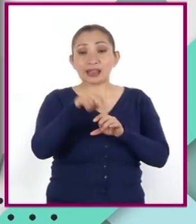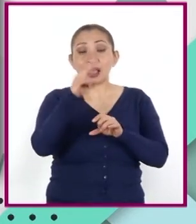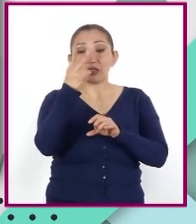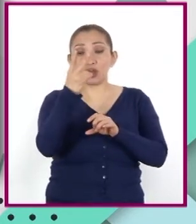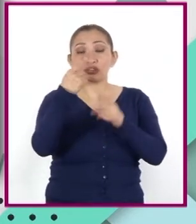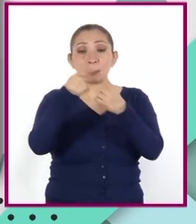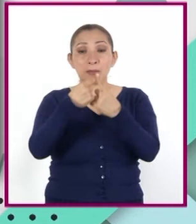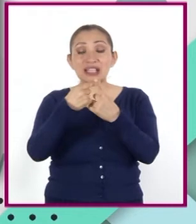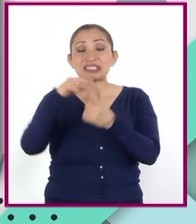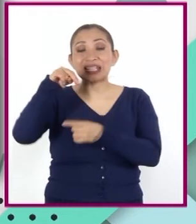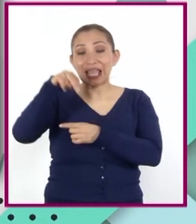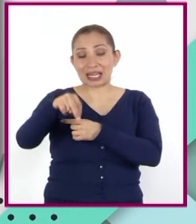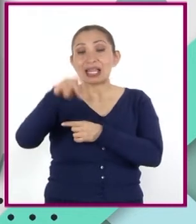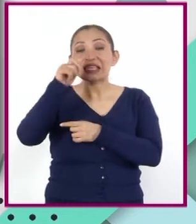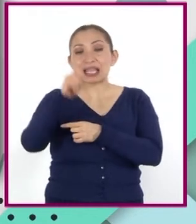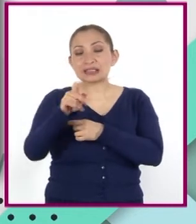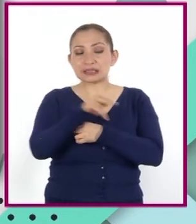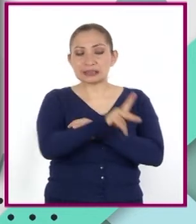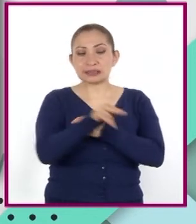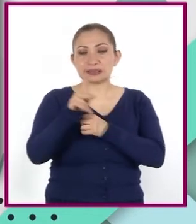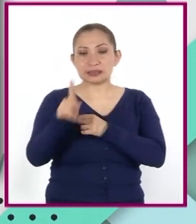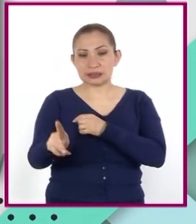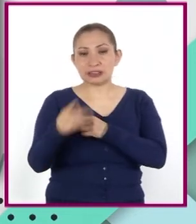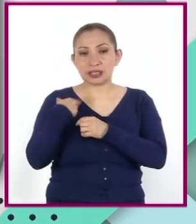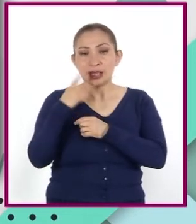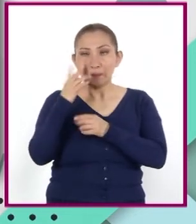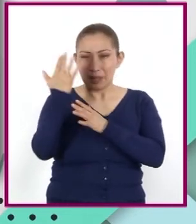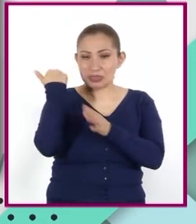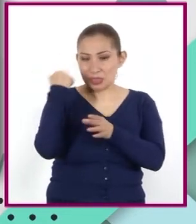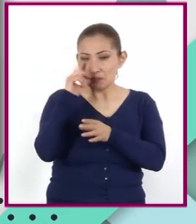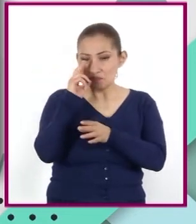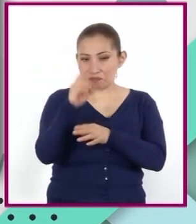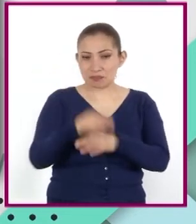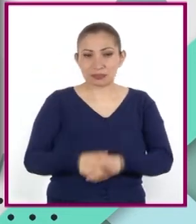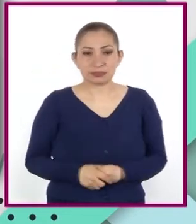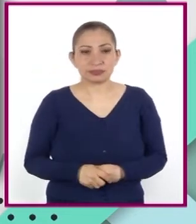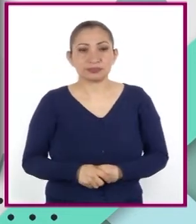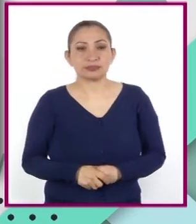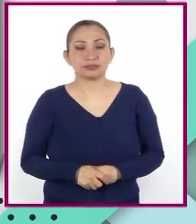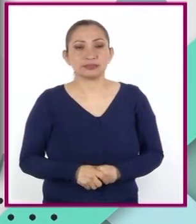cuadrada más n, que es equivalente a la que obtuvimos anteriormente.